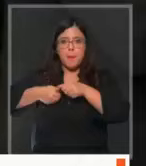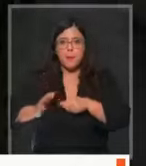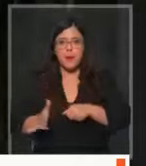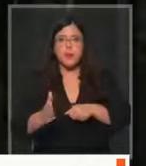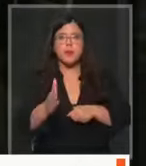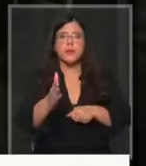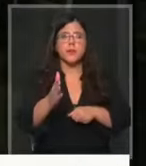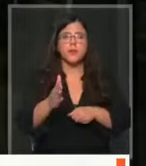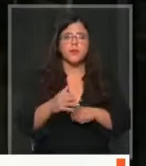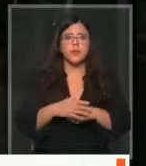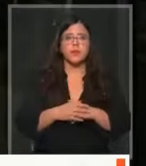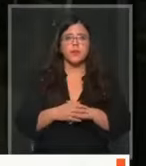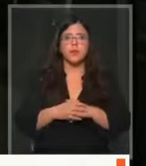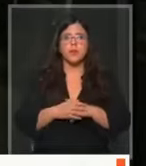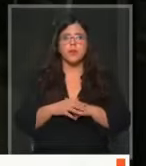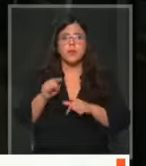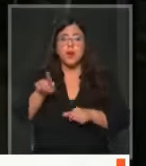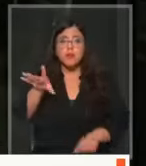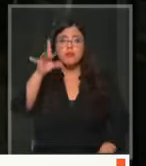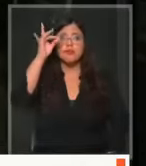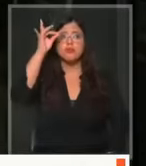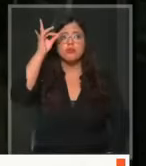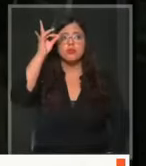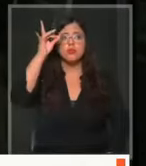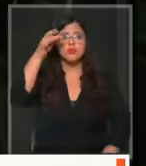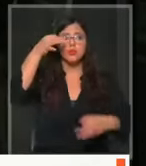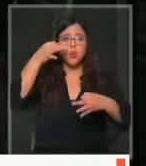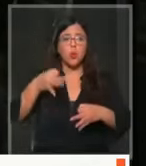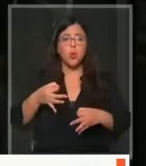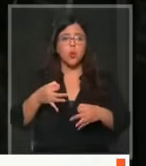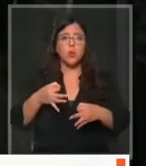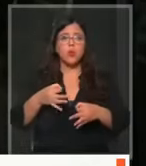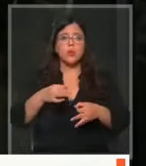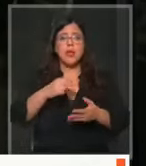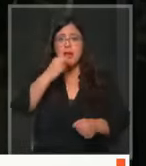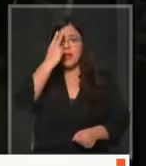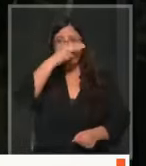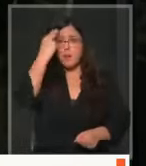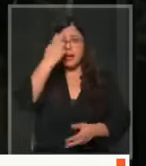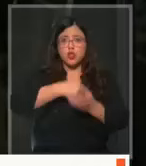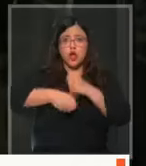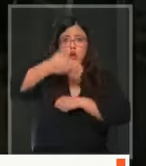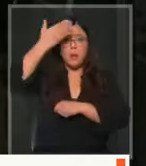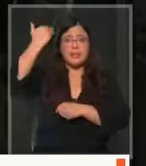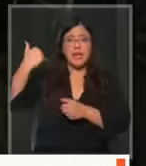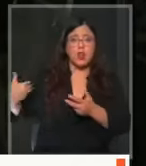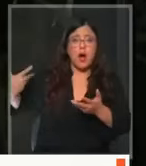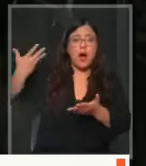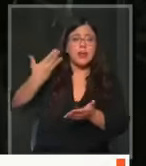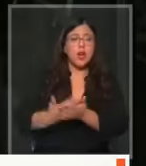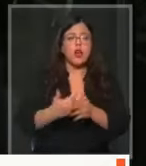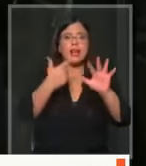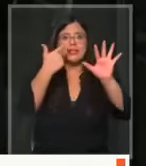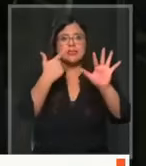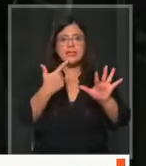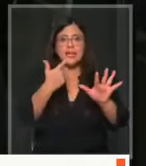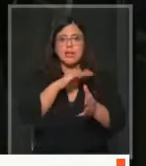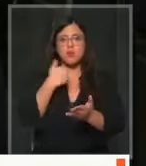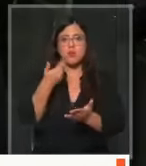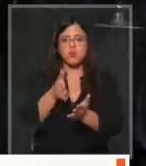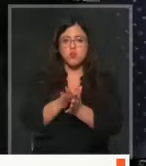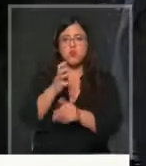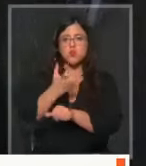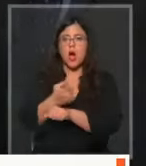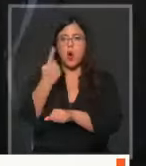permanente. Nosotros hemos detectado que desde marzo del año pasado hasta la fecha actual existen 7 casos de homicidio,